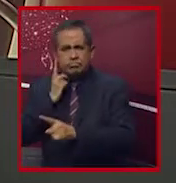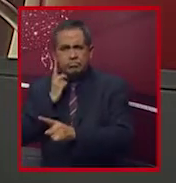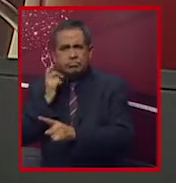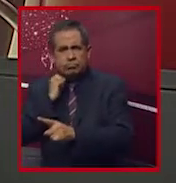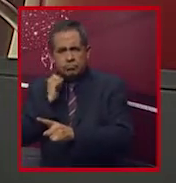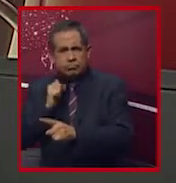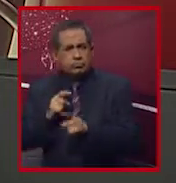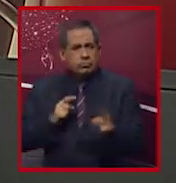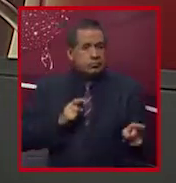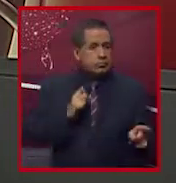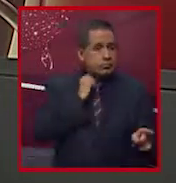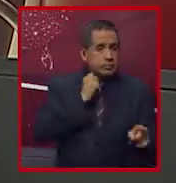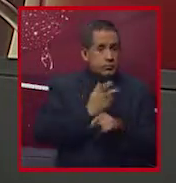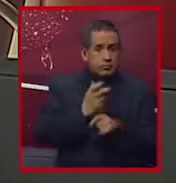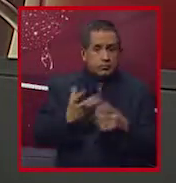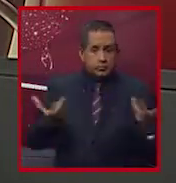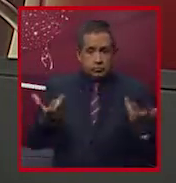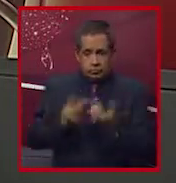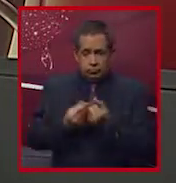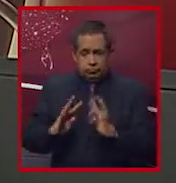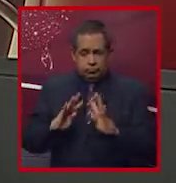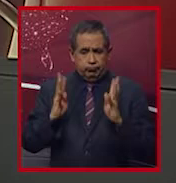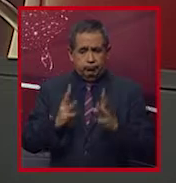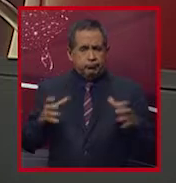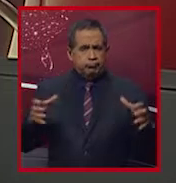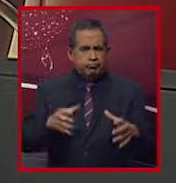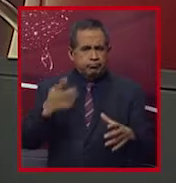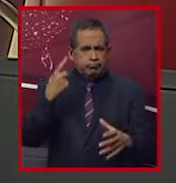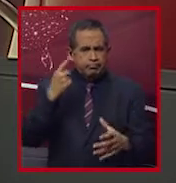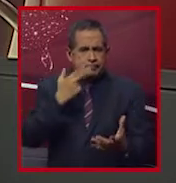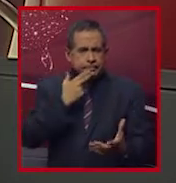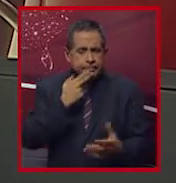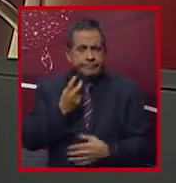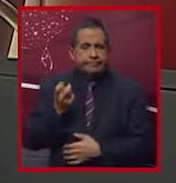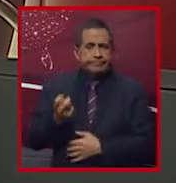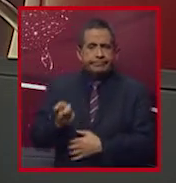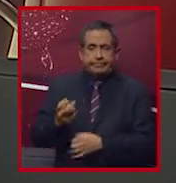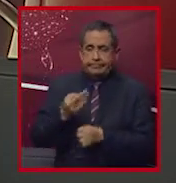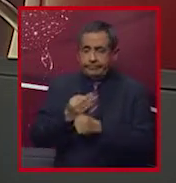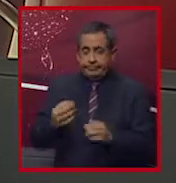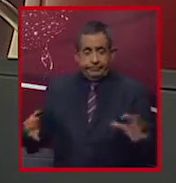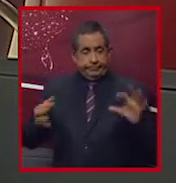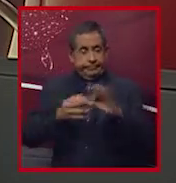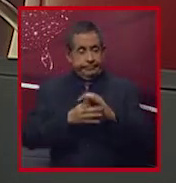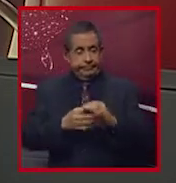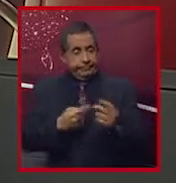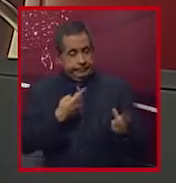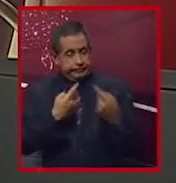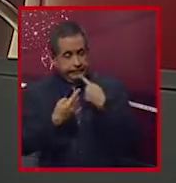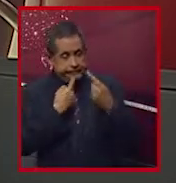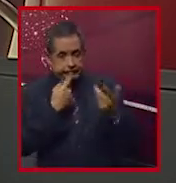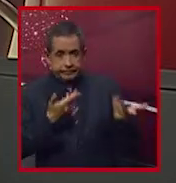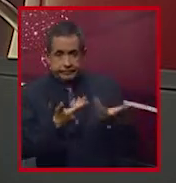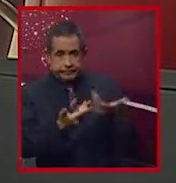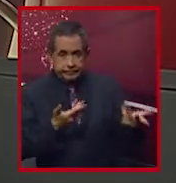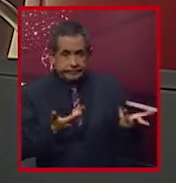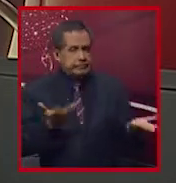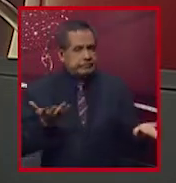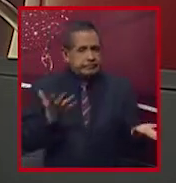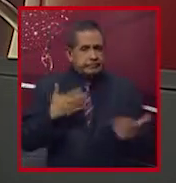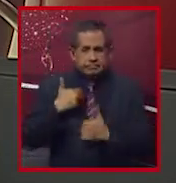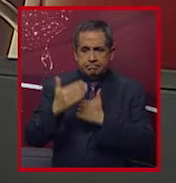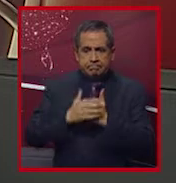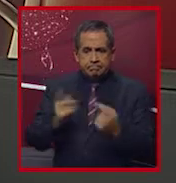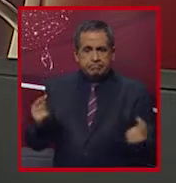Estados Unidos? En México, bueno, ahí está la respuesta. Estos puentes, estos vínculos que se construyen en las reuniones interparlamentarias permiten que ya exista este